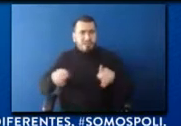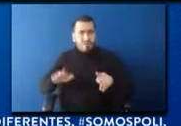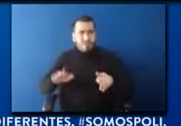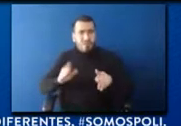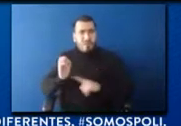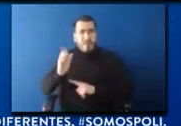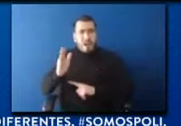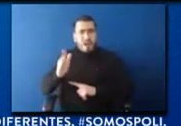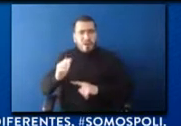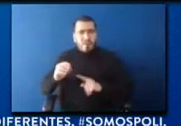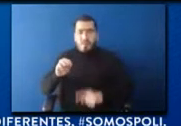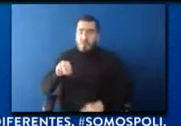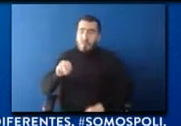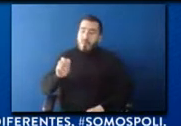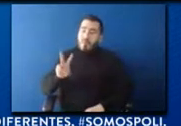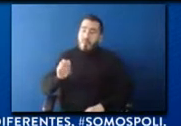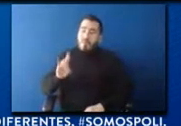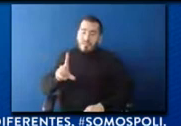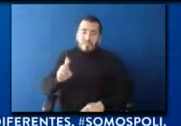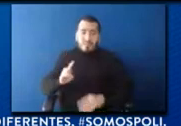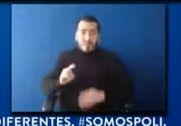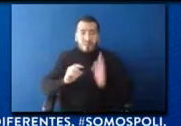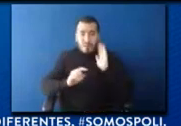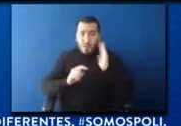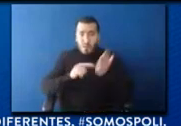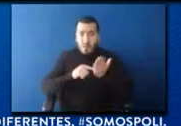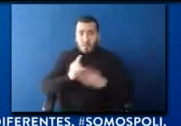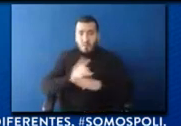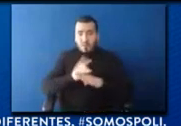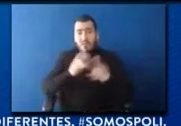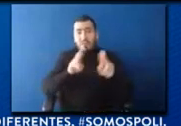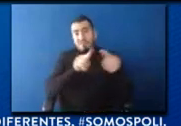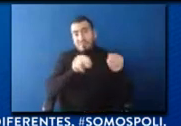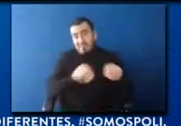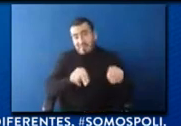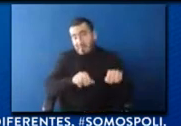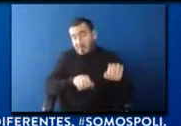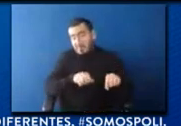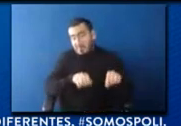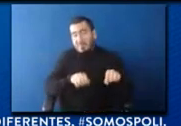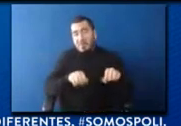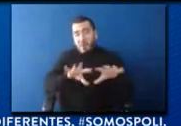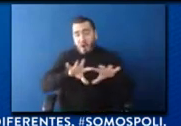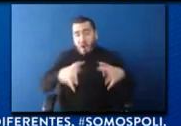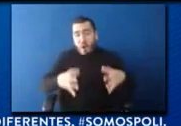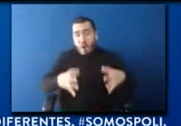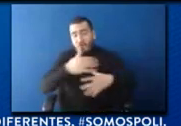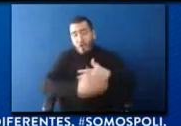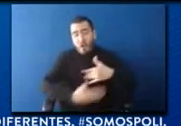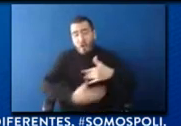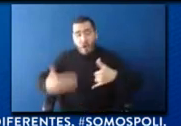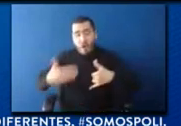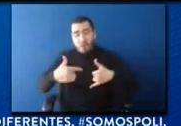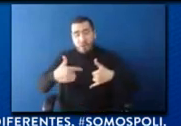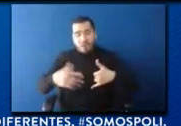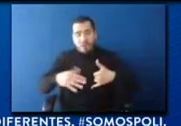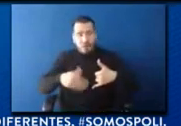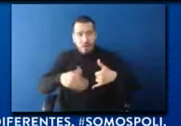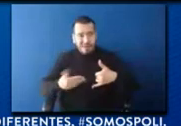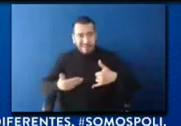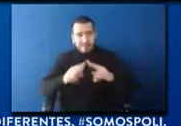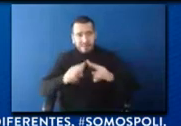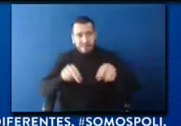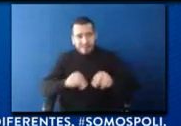que tal vez el internet, pues sí, pero es que como el internet llega a todas partes, cuando vamos y revisamos el número de productos, transacciones monetarias, cuando vamos